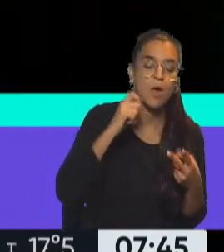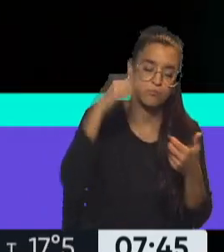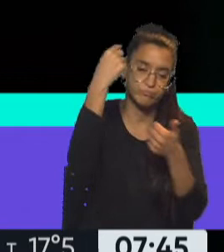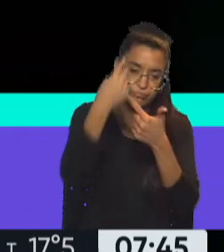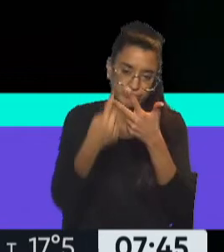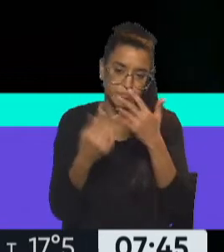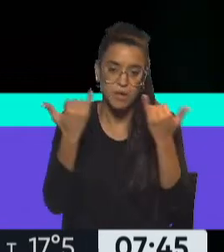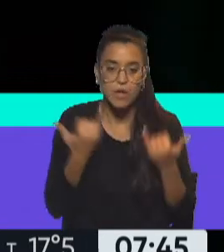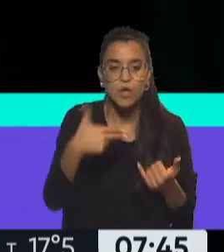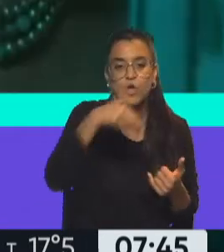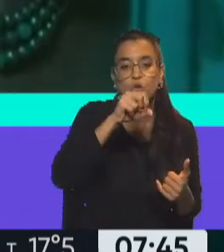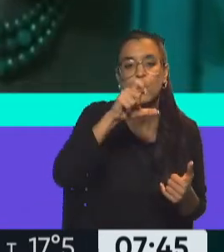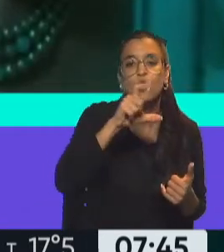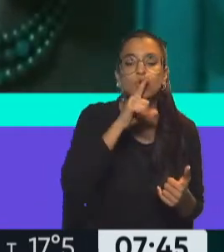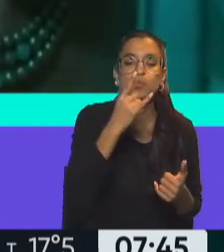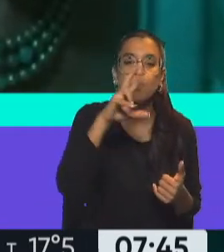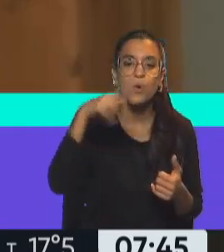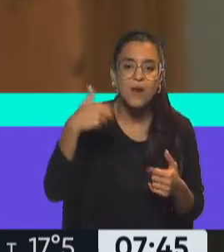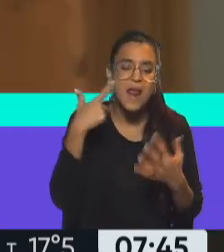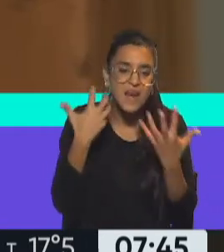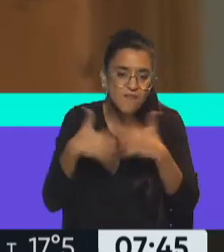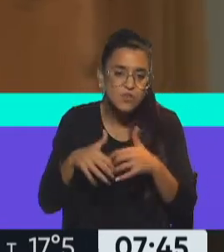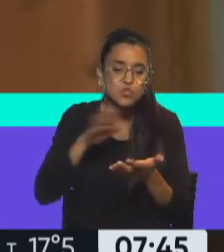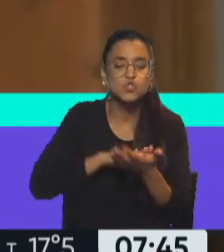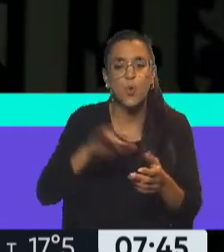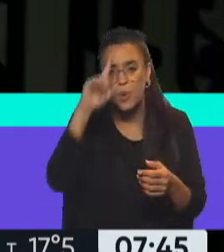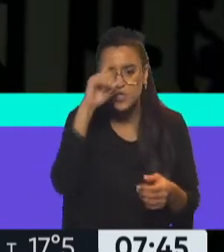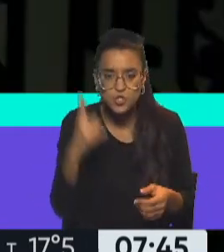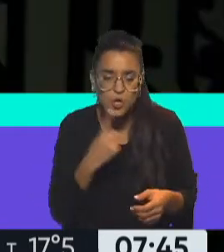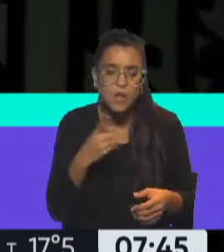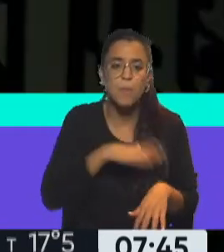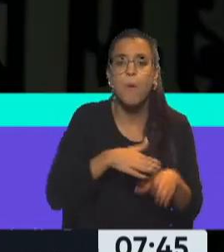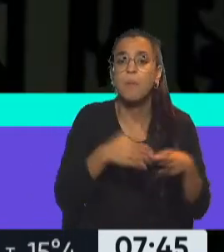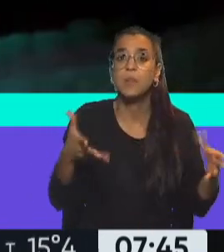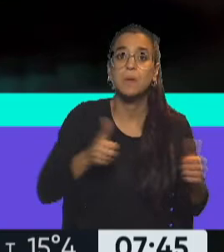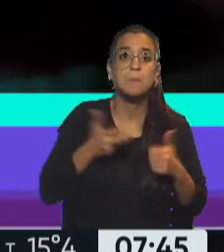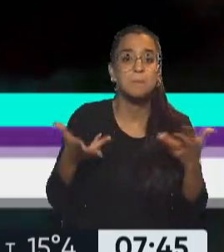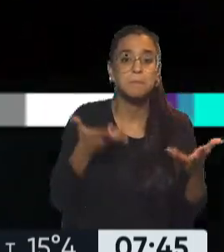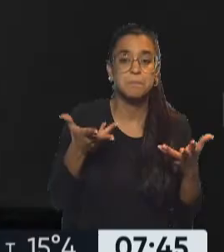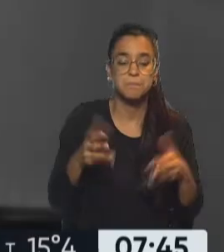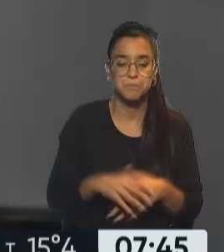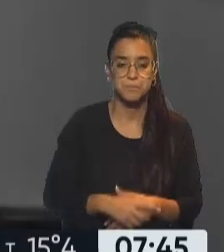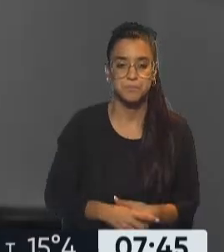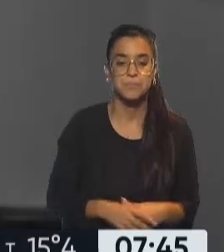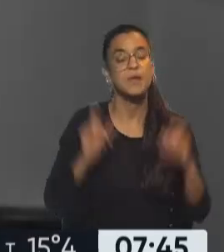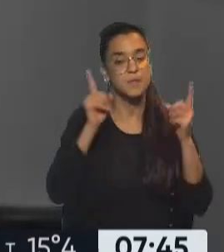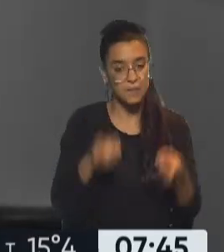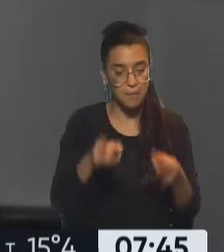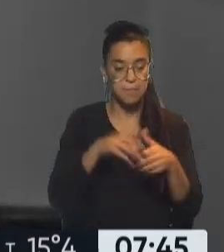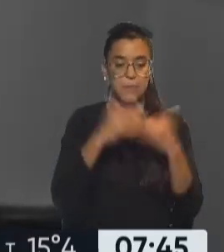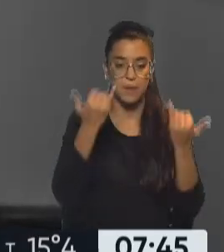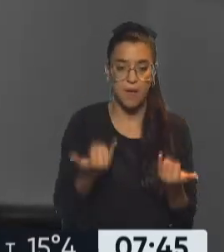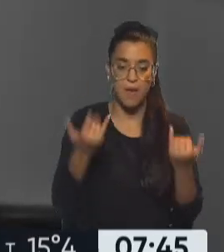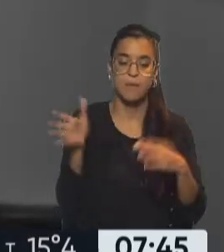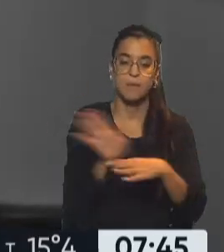otros. Nocturna es una reflexión sobre la soledad en tiempo de suspenso. Y también llega a las